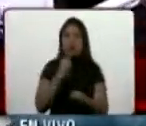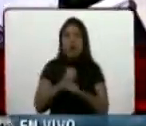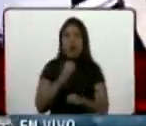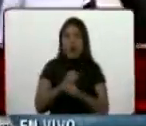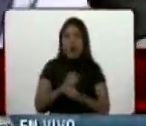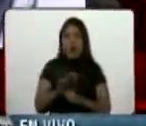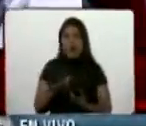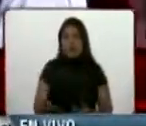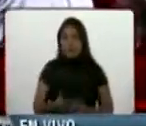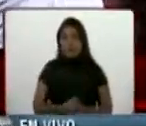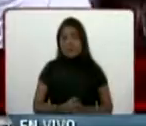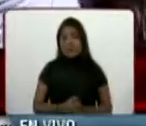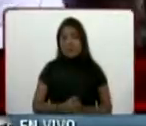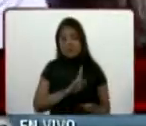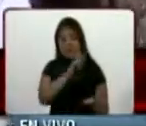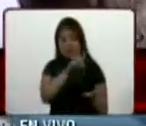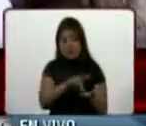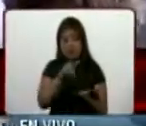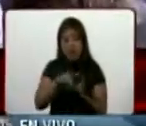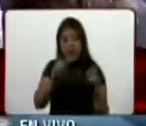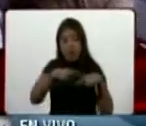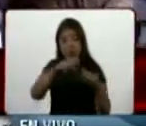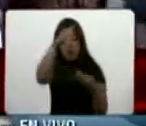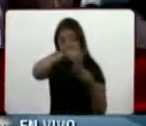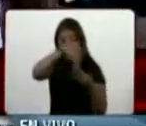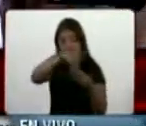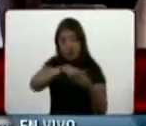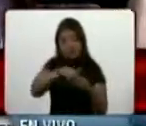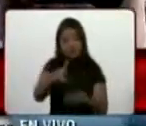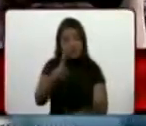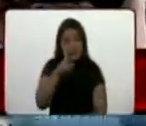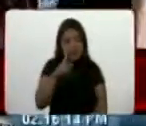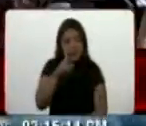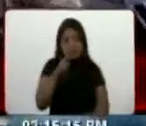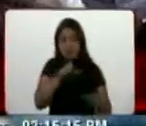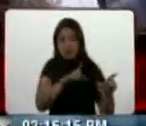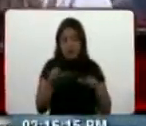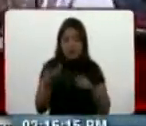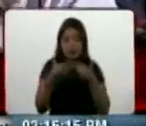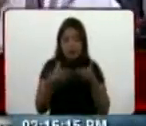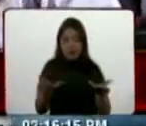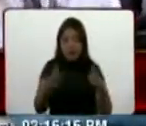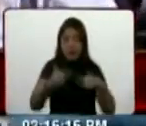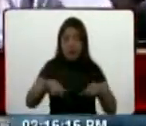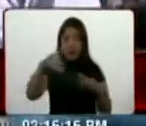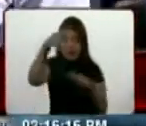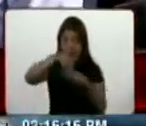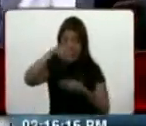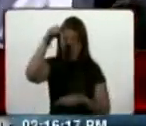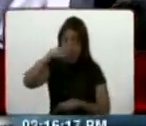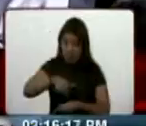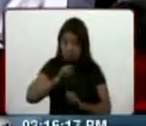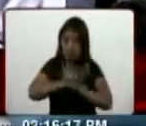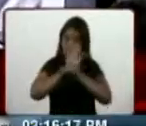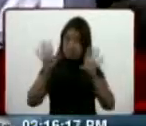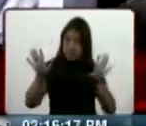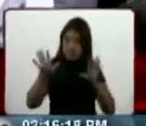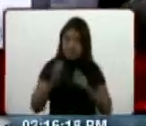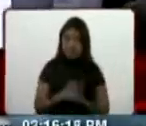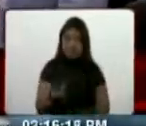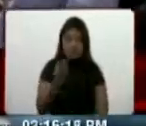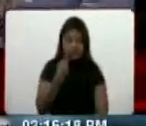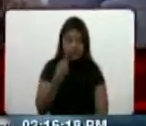estar presentes en los centros de votación para la instalación de las mesas. Hoy, por supuesto, están